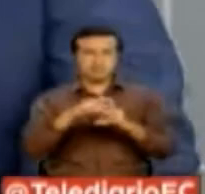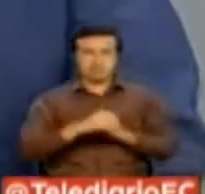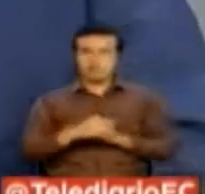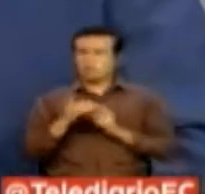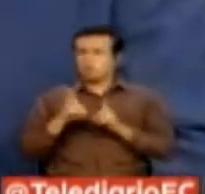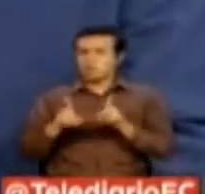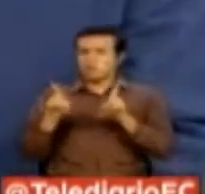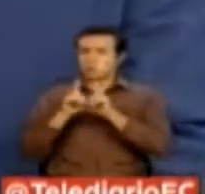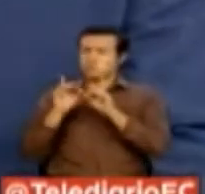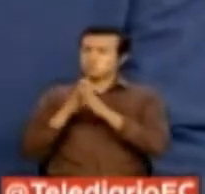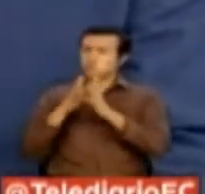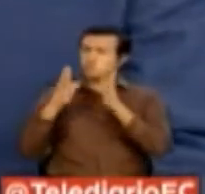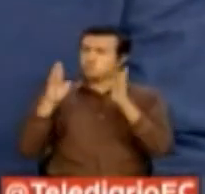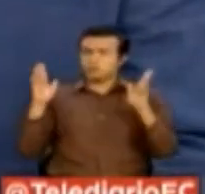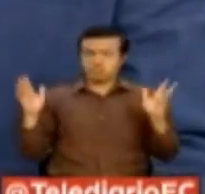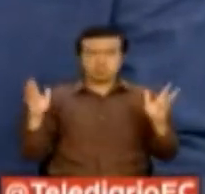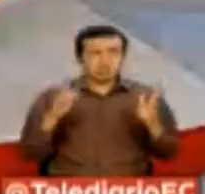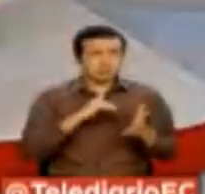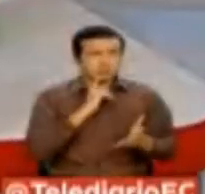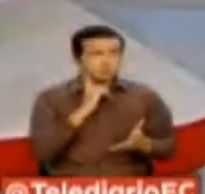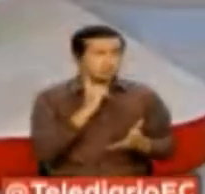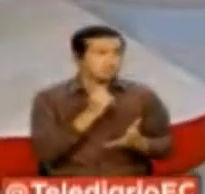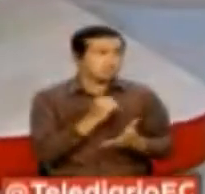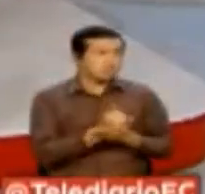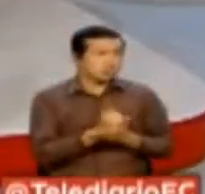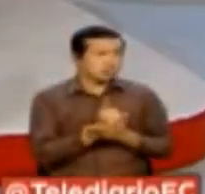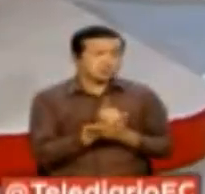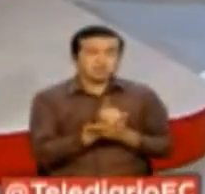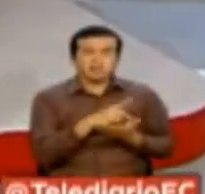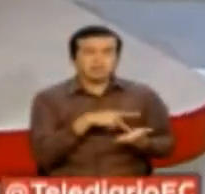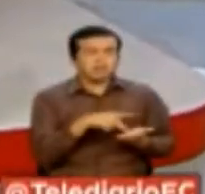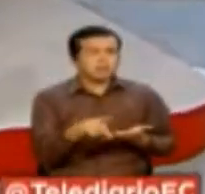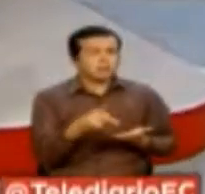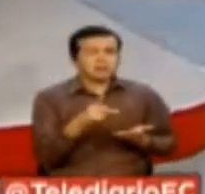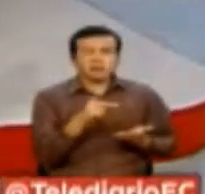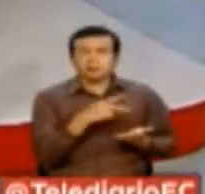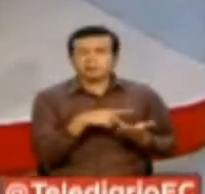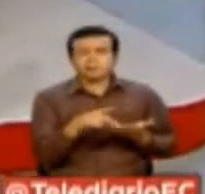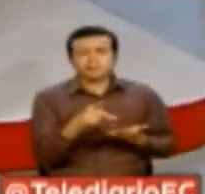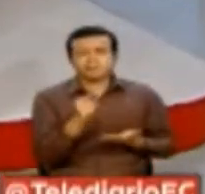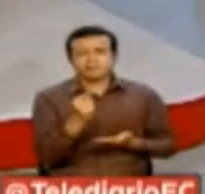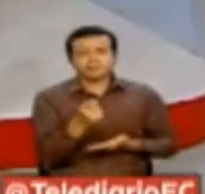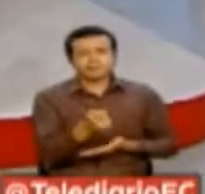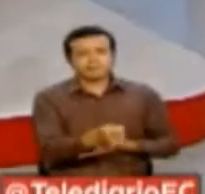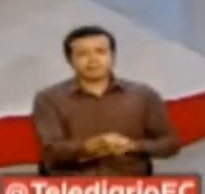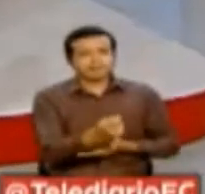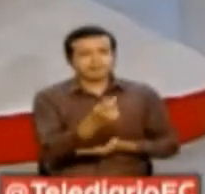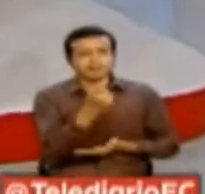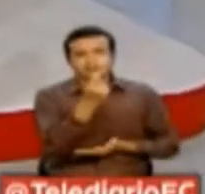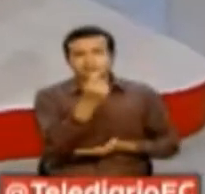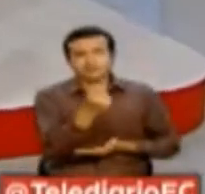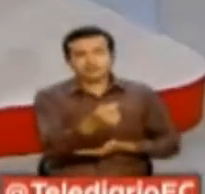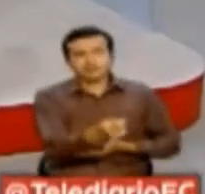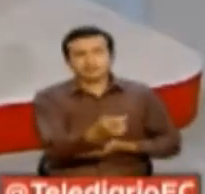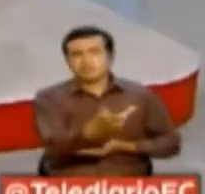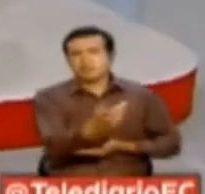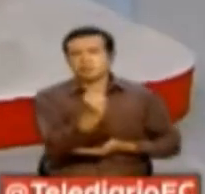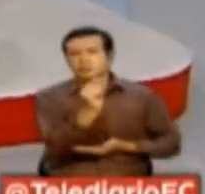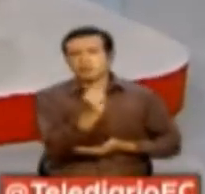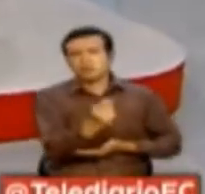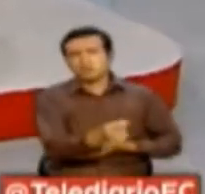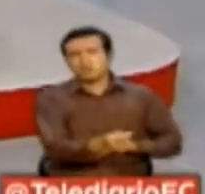fabulosas este es un simple pago claro es una propina a la propina de alguien